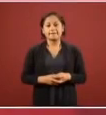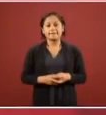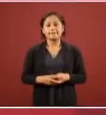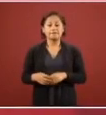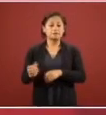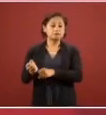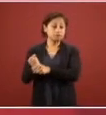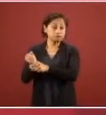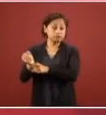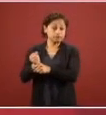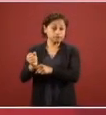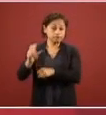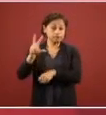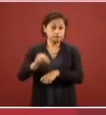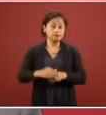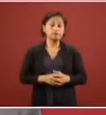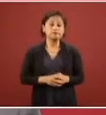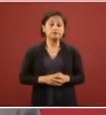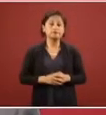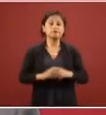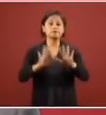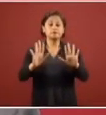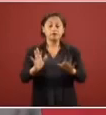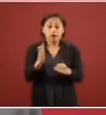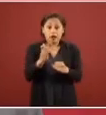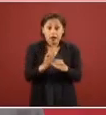Y para los que nos escuchan,